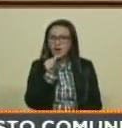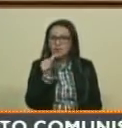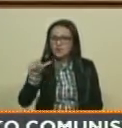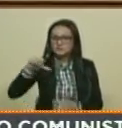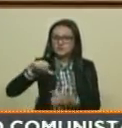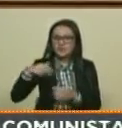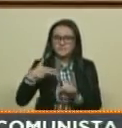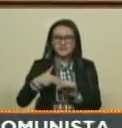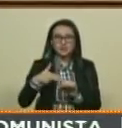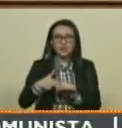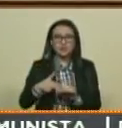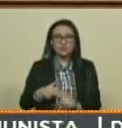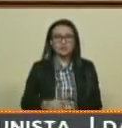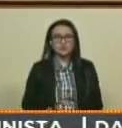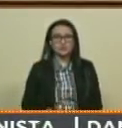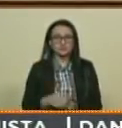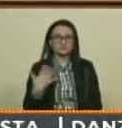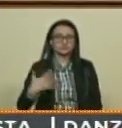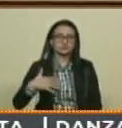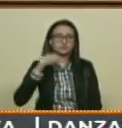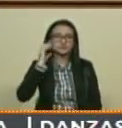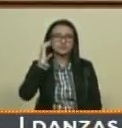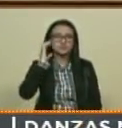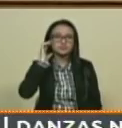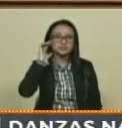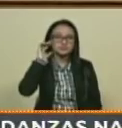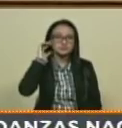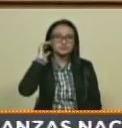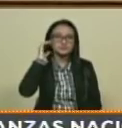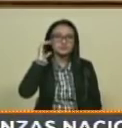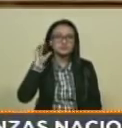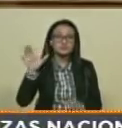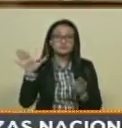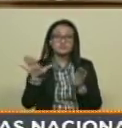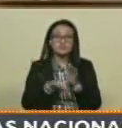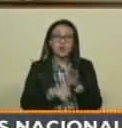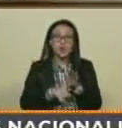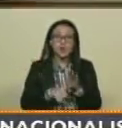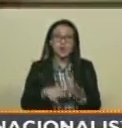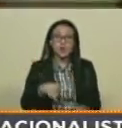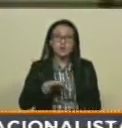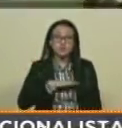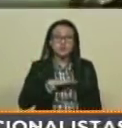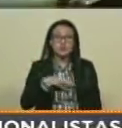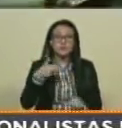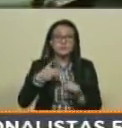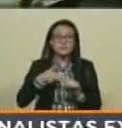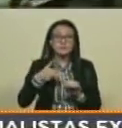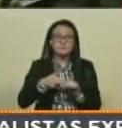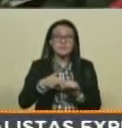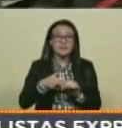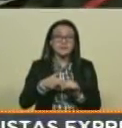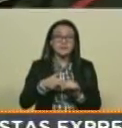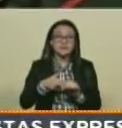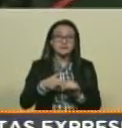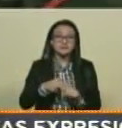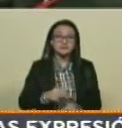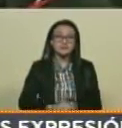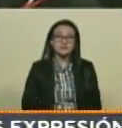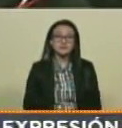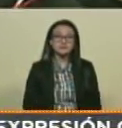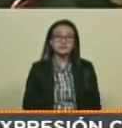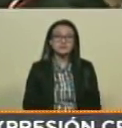por ejemplo, que provocó un desfalco a la caja financiera de PDVSA. Empezaron a actuar de esta